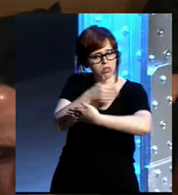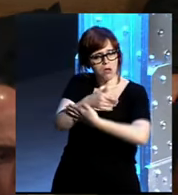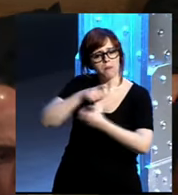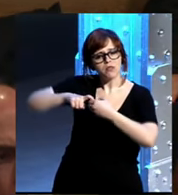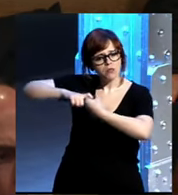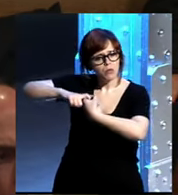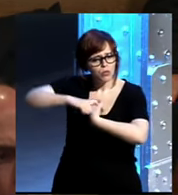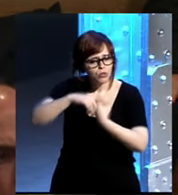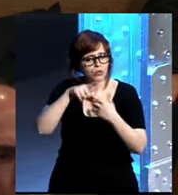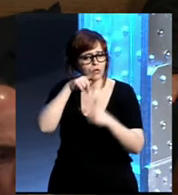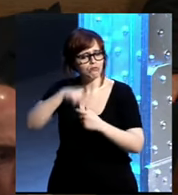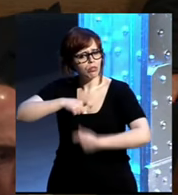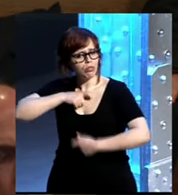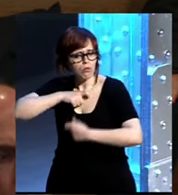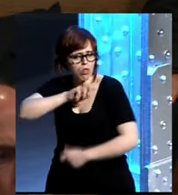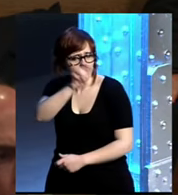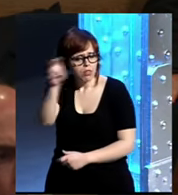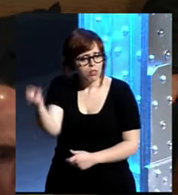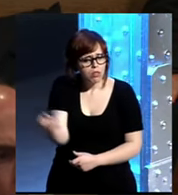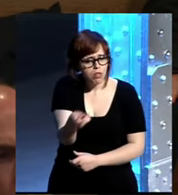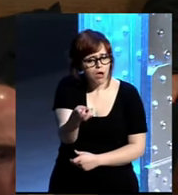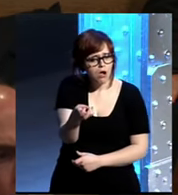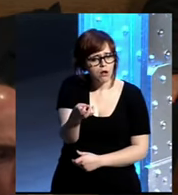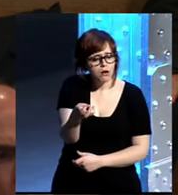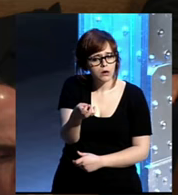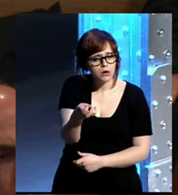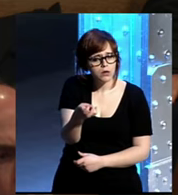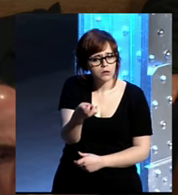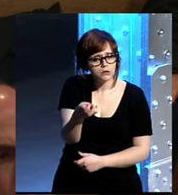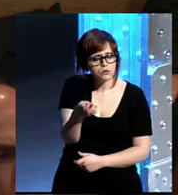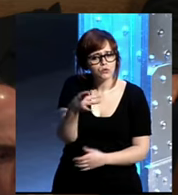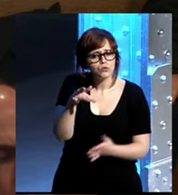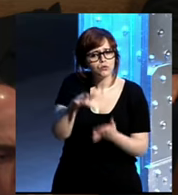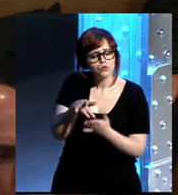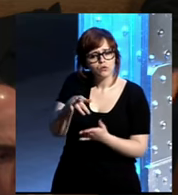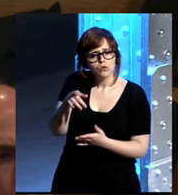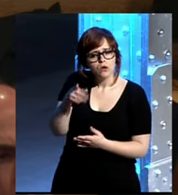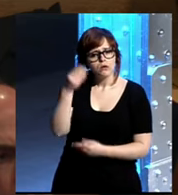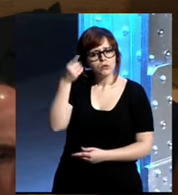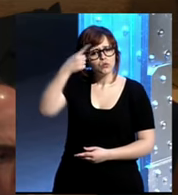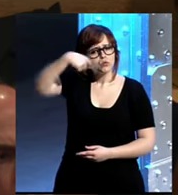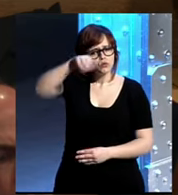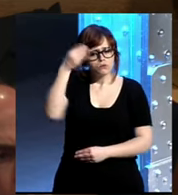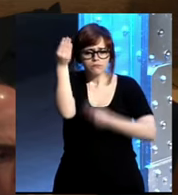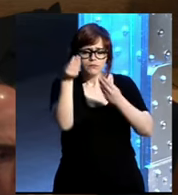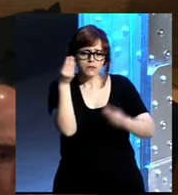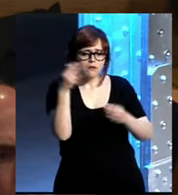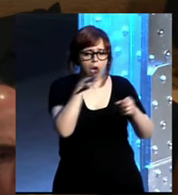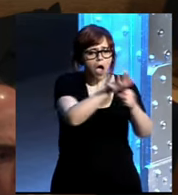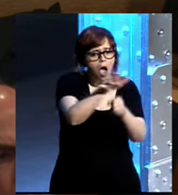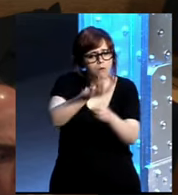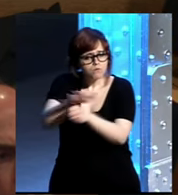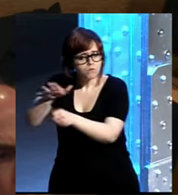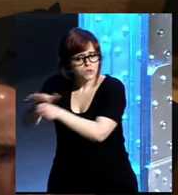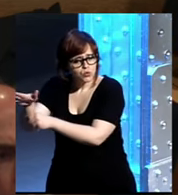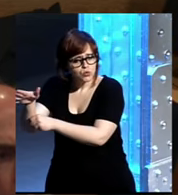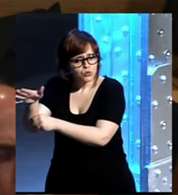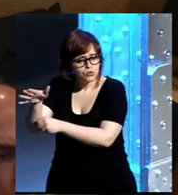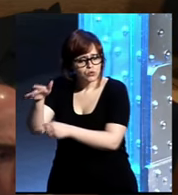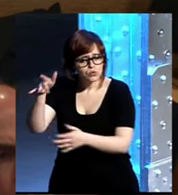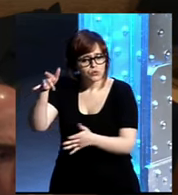ciudadana, etcétera, si de alguna forma tenéis identificado, digamos, en qué ámbitos se ven más oportunidades precisamente para esta aplicación de negocios